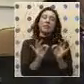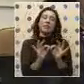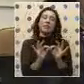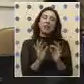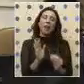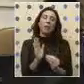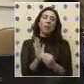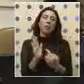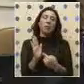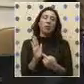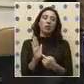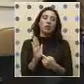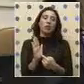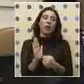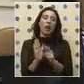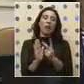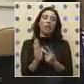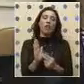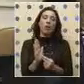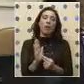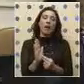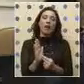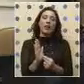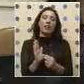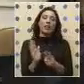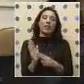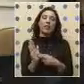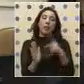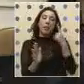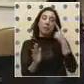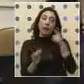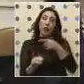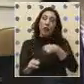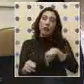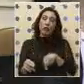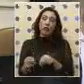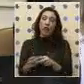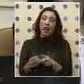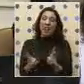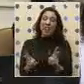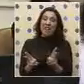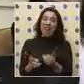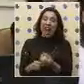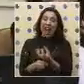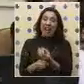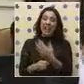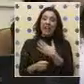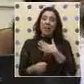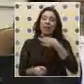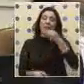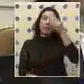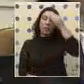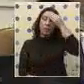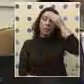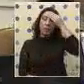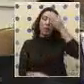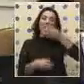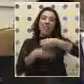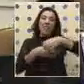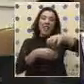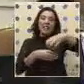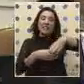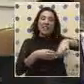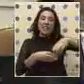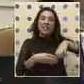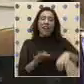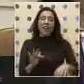en esta reforma tributaria. Sin embargo, hoy los liberales queremos manifestar al gobierno nuestra preocupación por la descentralización fiscal.